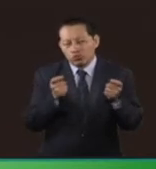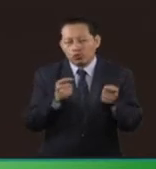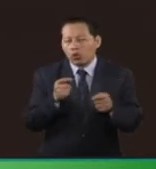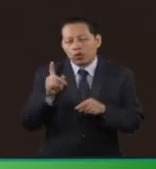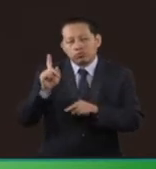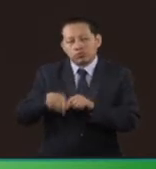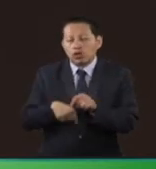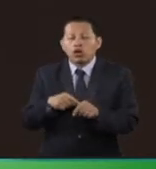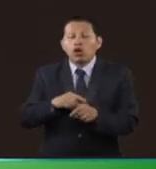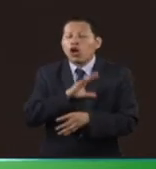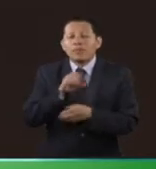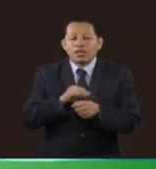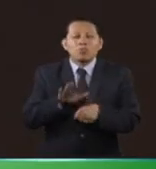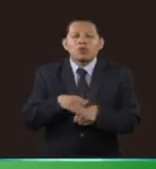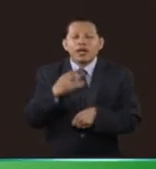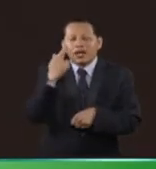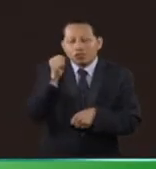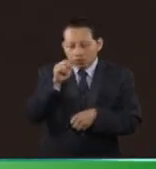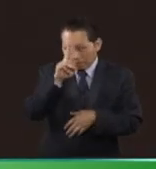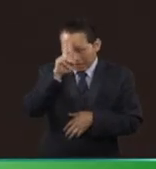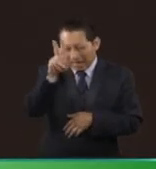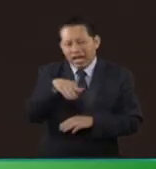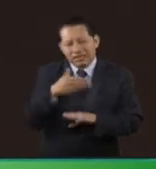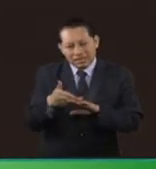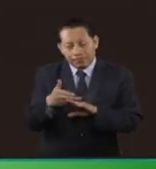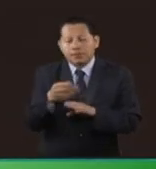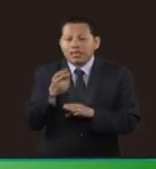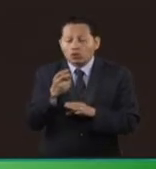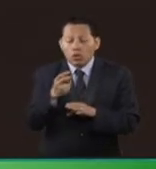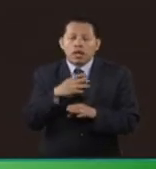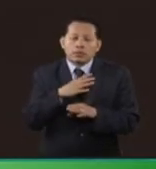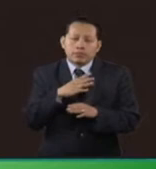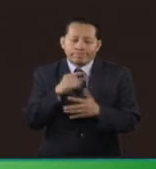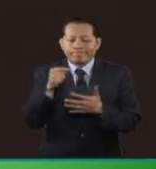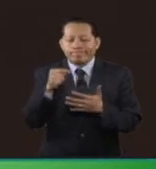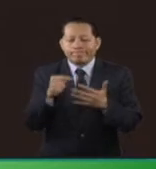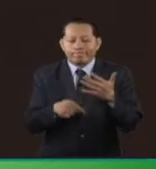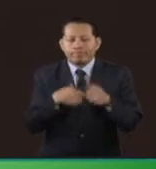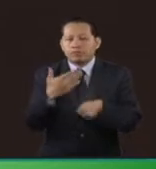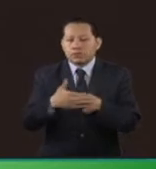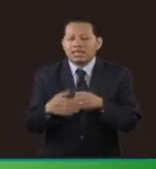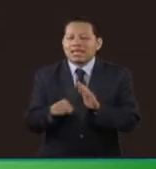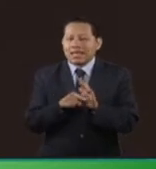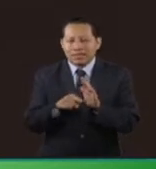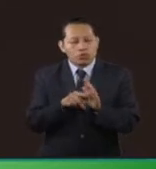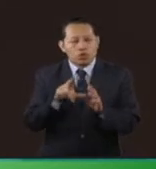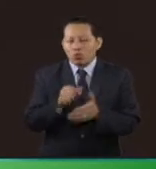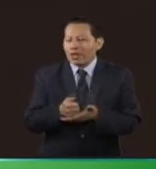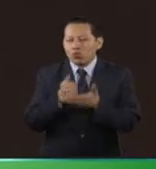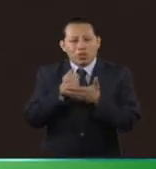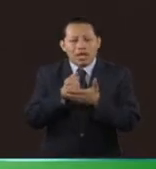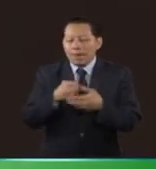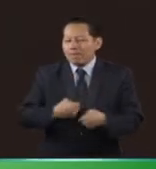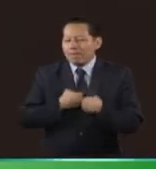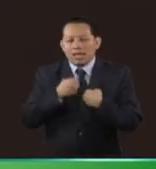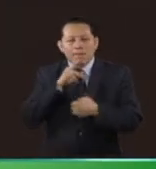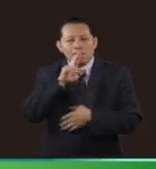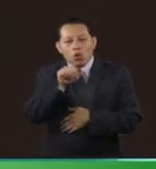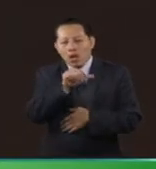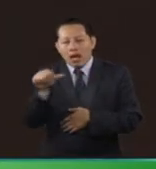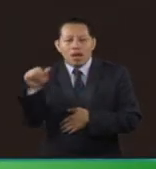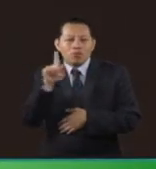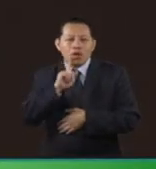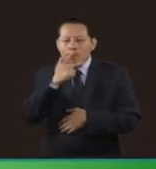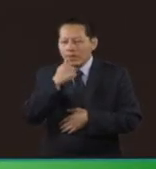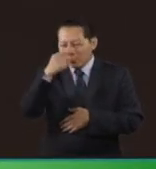una venganza. Las consecuencias de esta decisión en nada ayudarán a mejorar las condiciones de vida de las